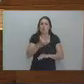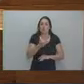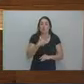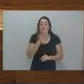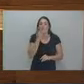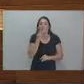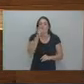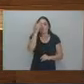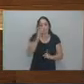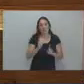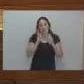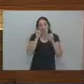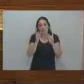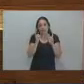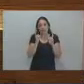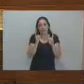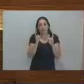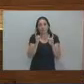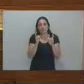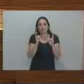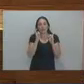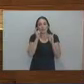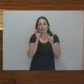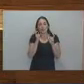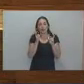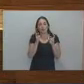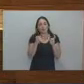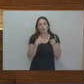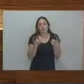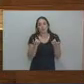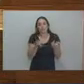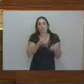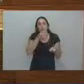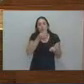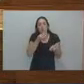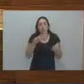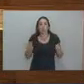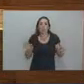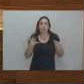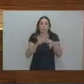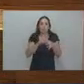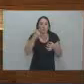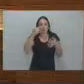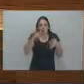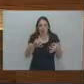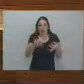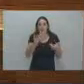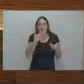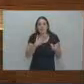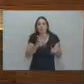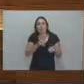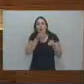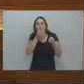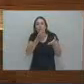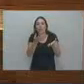tratar de hacerlo, de que de verdad las palabras, por lo menos las pronunciadas por mí, sean palabras que resuenen a verdad y que cuando les esté contando una película les advierta por